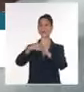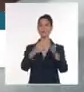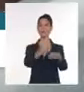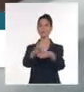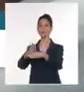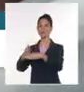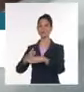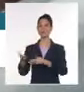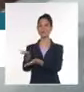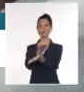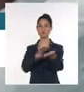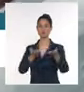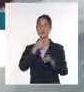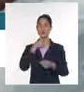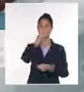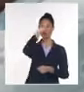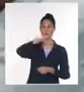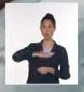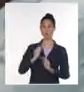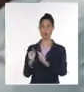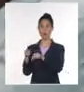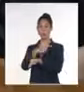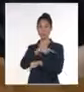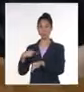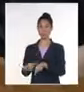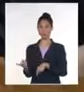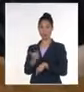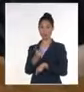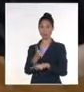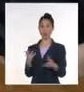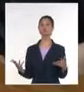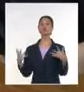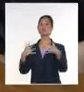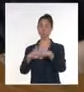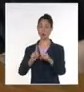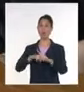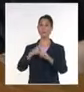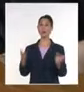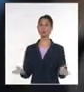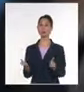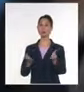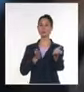cooperación Cuba-China y exhortó a sus directivos a seguir impulsando las relaciones en esta área.